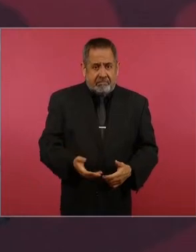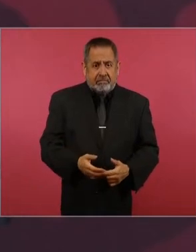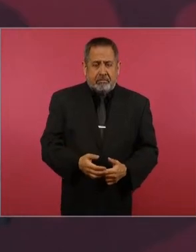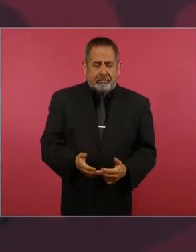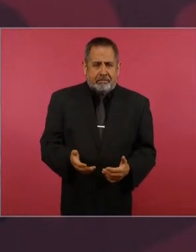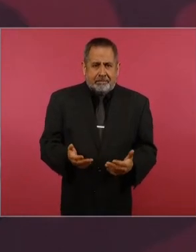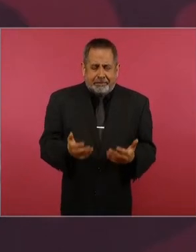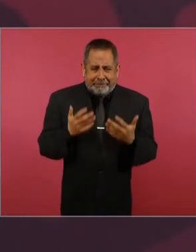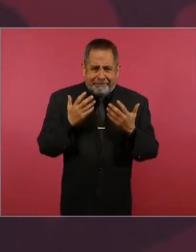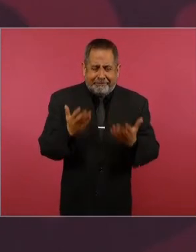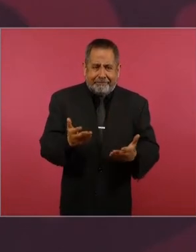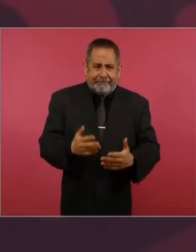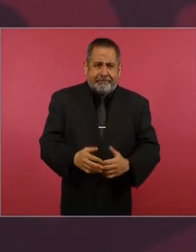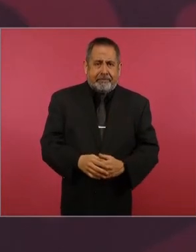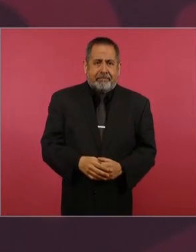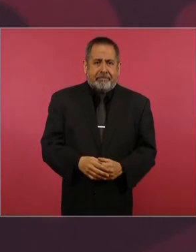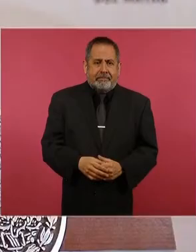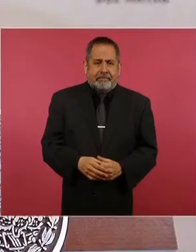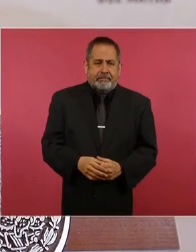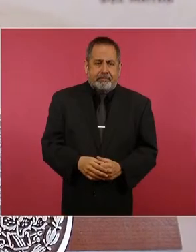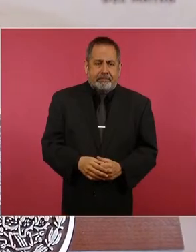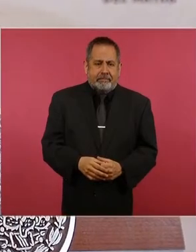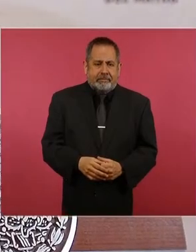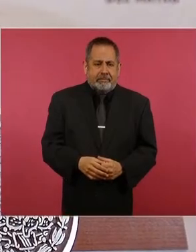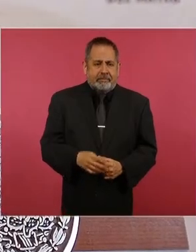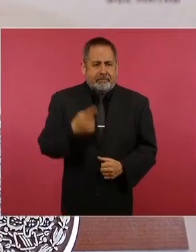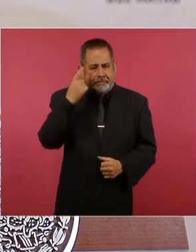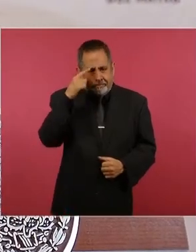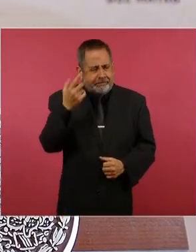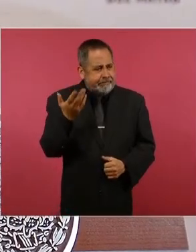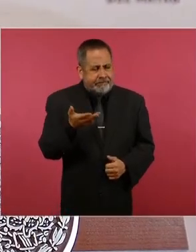¿Para qué se esté pensando